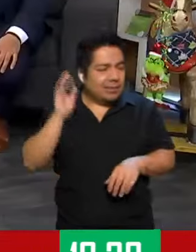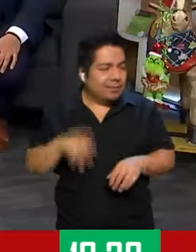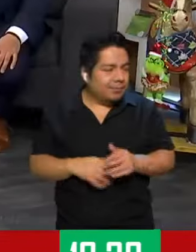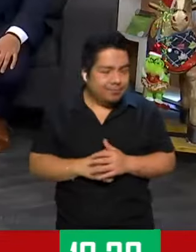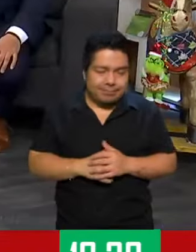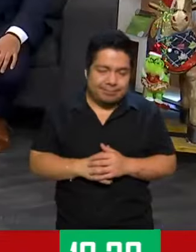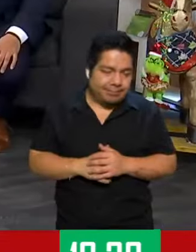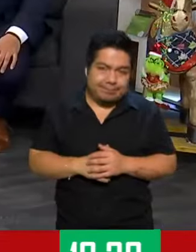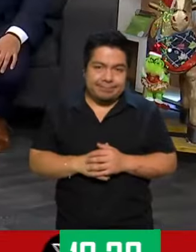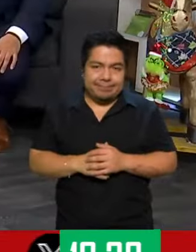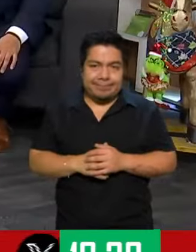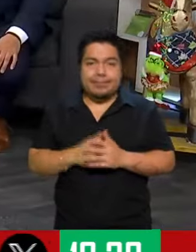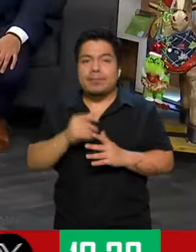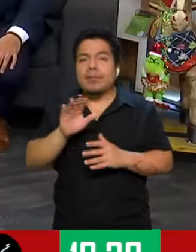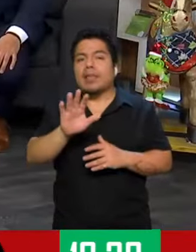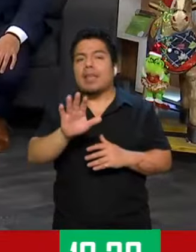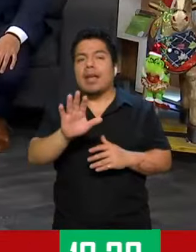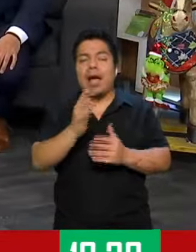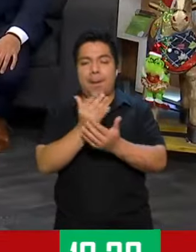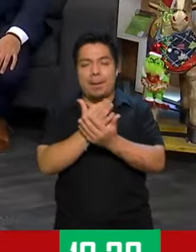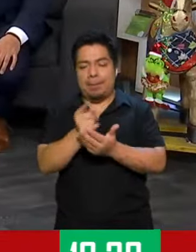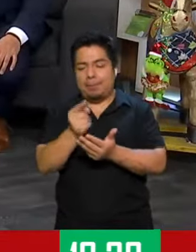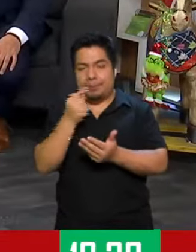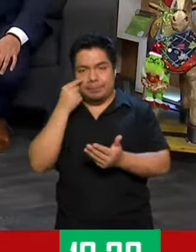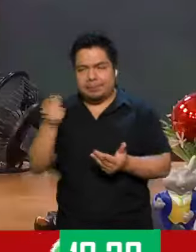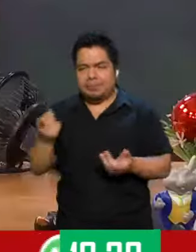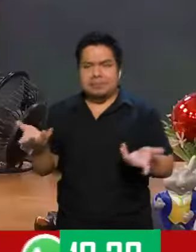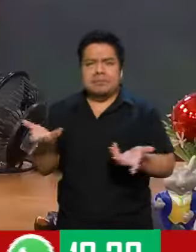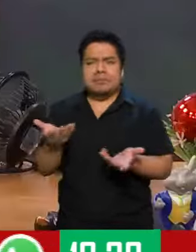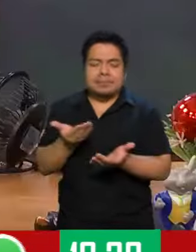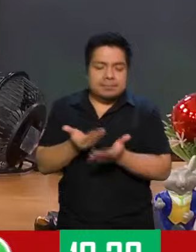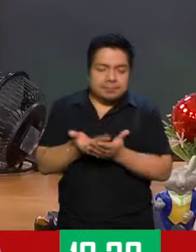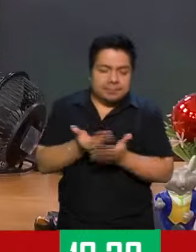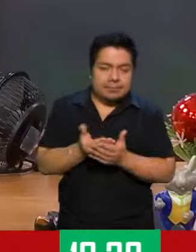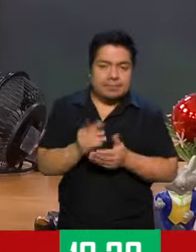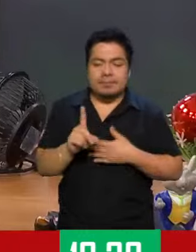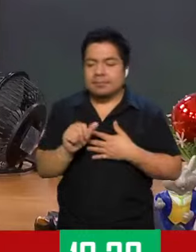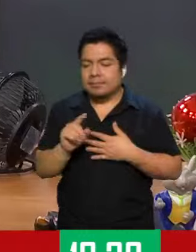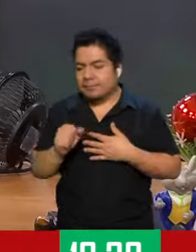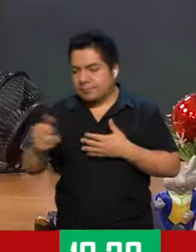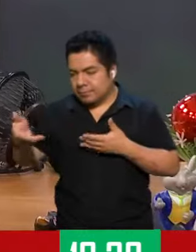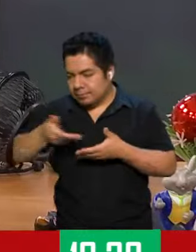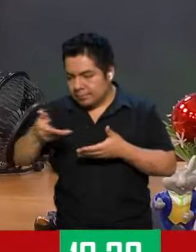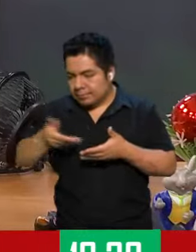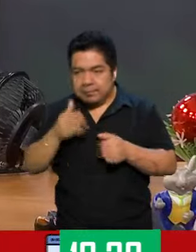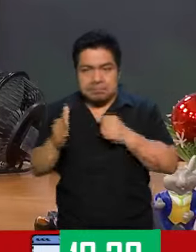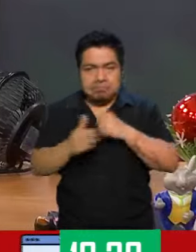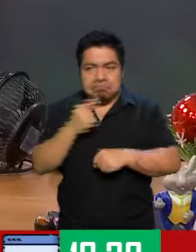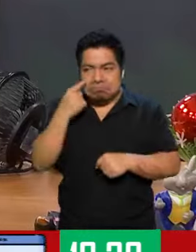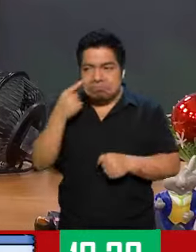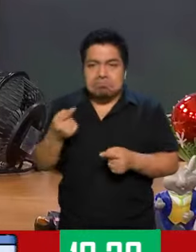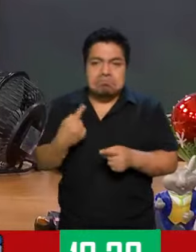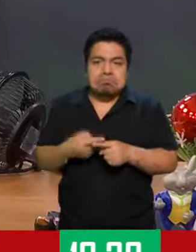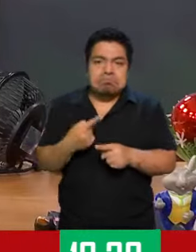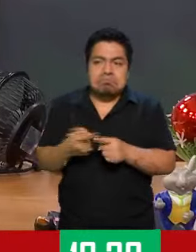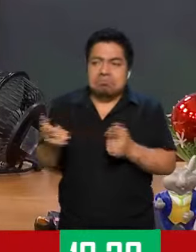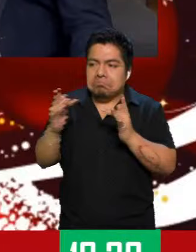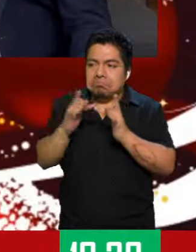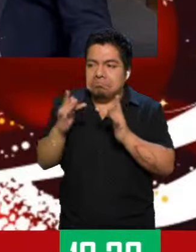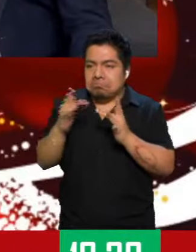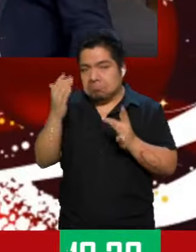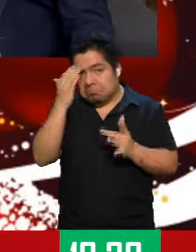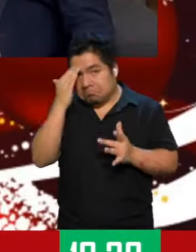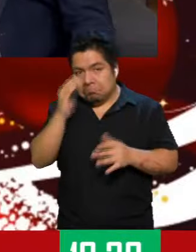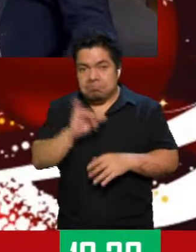Oye, pero a ver, ¿y entonces ustedes qué datos aglutinan? ¿Para qué sirve? ¿Quién los puede conocer? ¿Quién